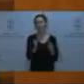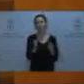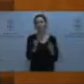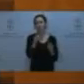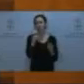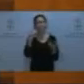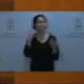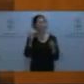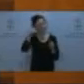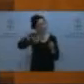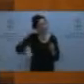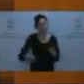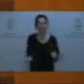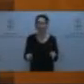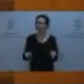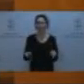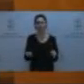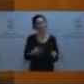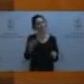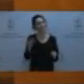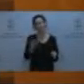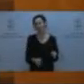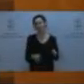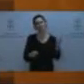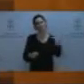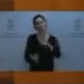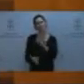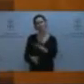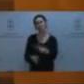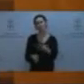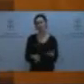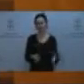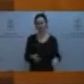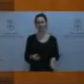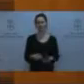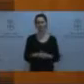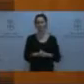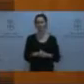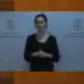Rotundamente sí, se puede conocer la trazabilidad. ¿Puede existir